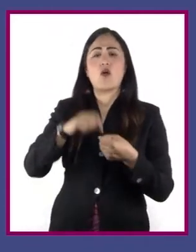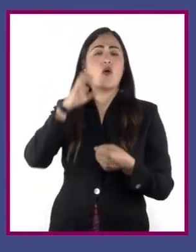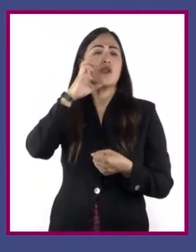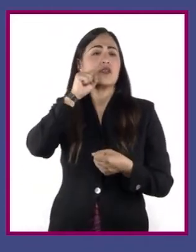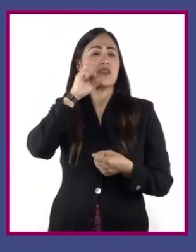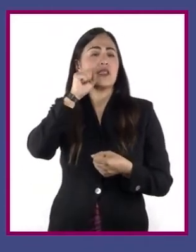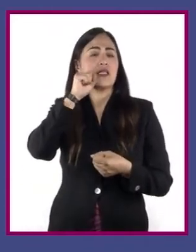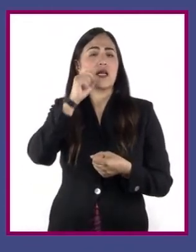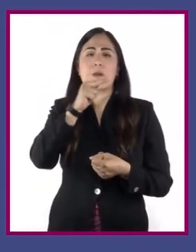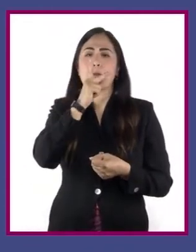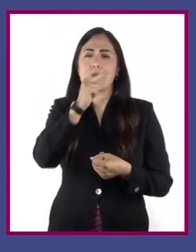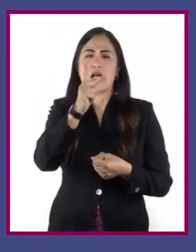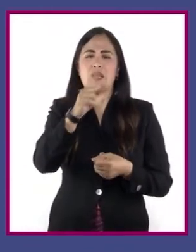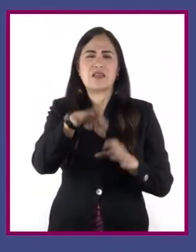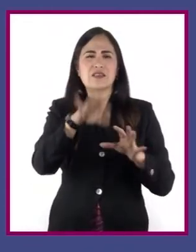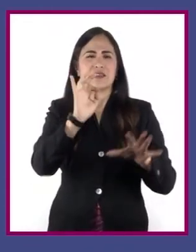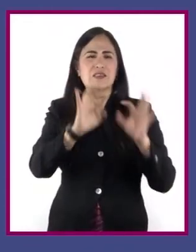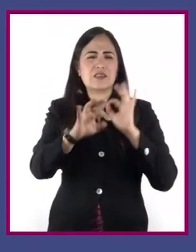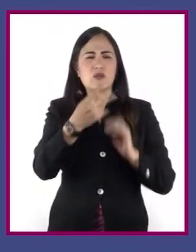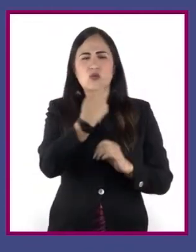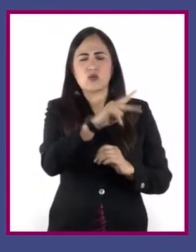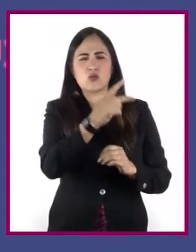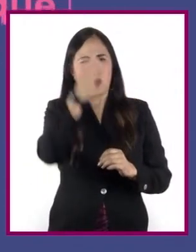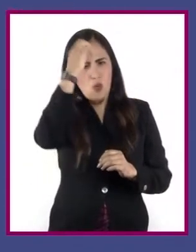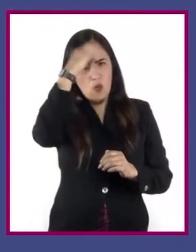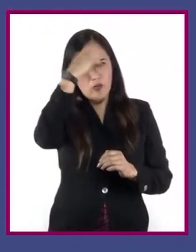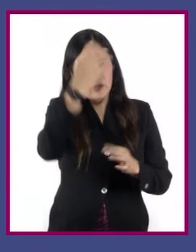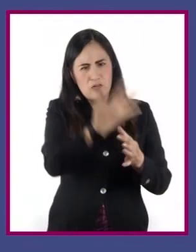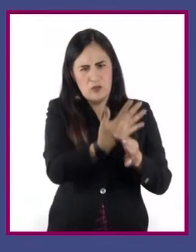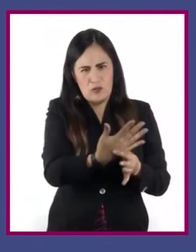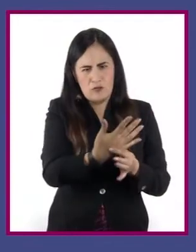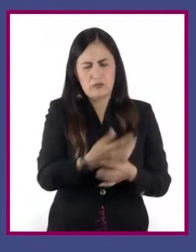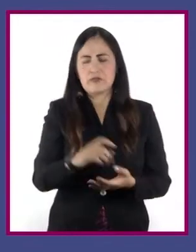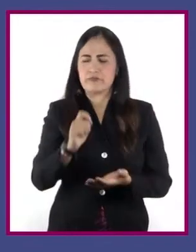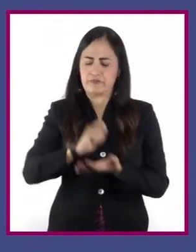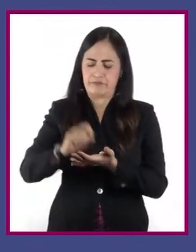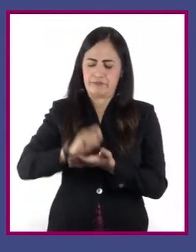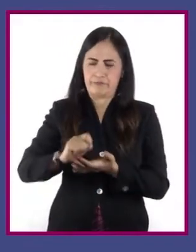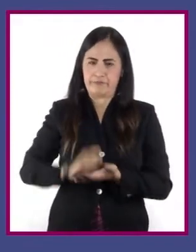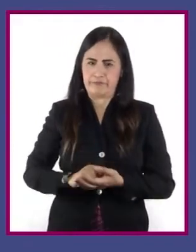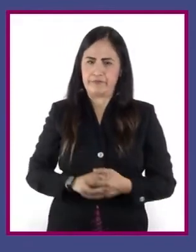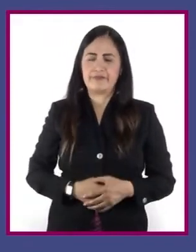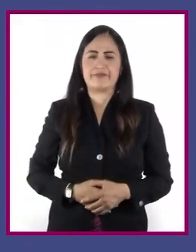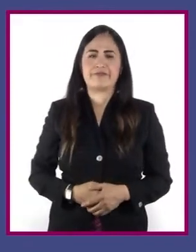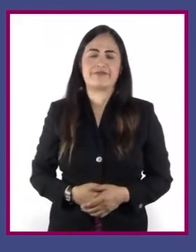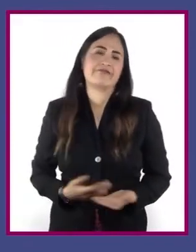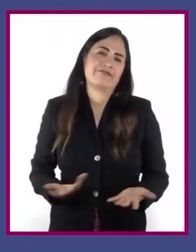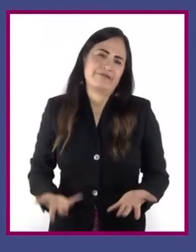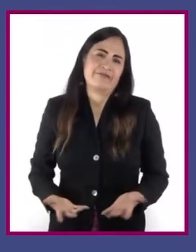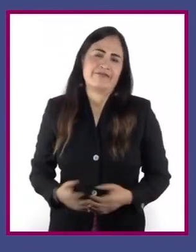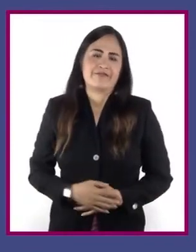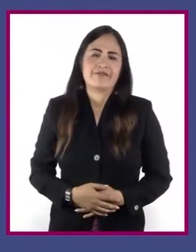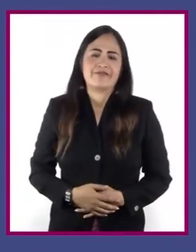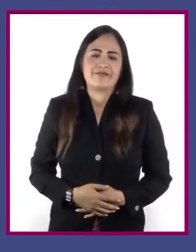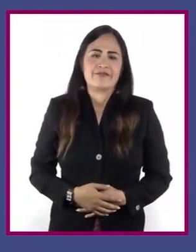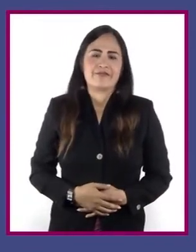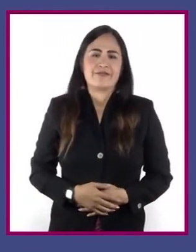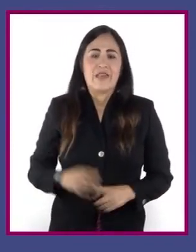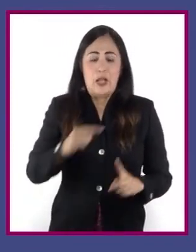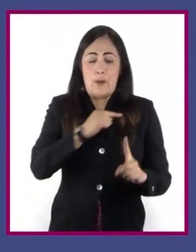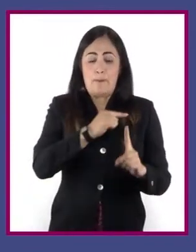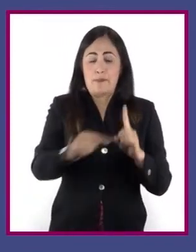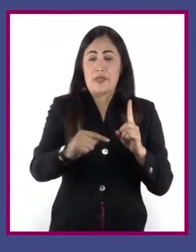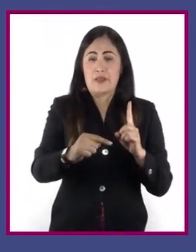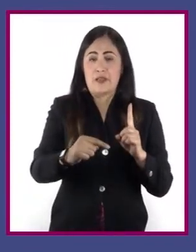hace sobre lo que opina la nadadora profesional. Claro, y a la mitad